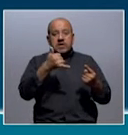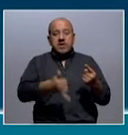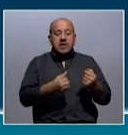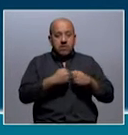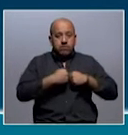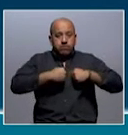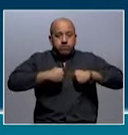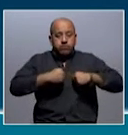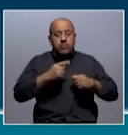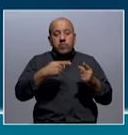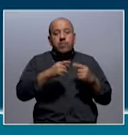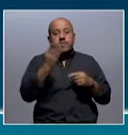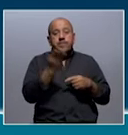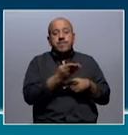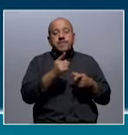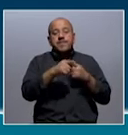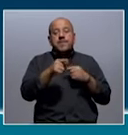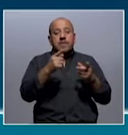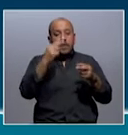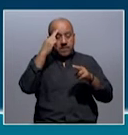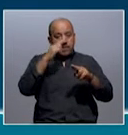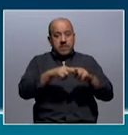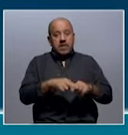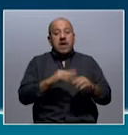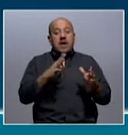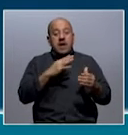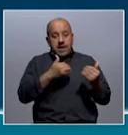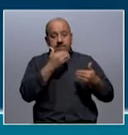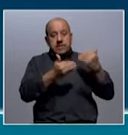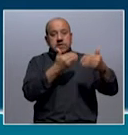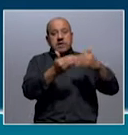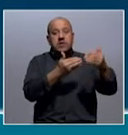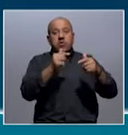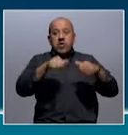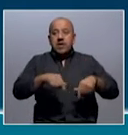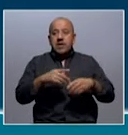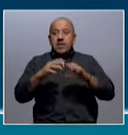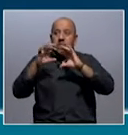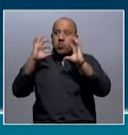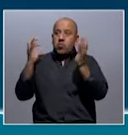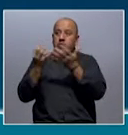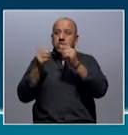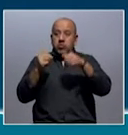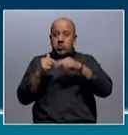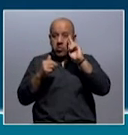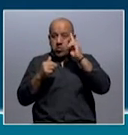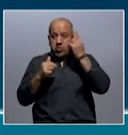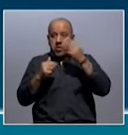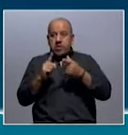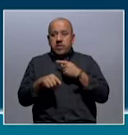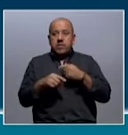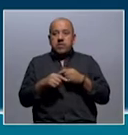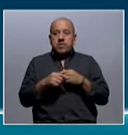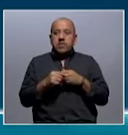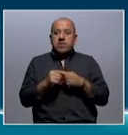indicador de cómo esta enfermedad ha venido avanzando este en el mundo esto estos datos son de uruguay de malnutrición